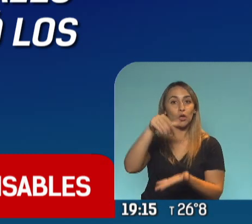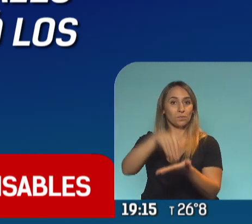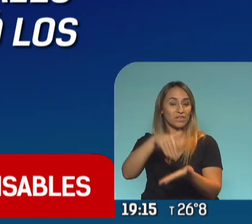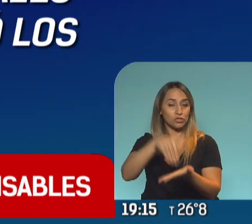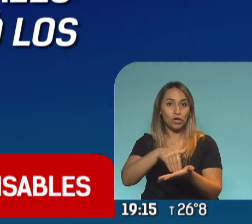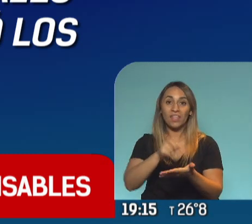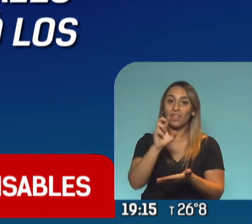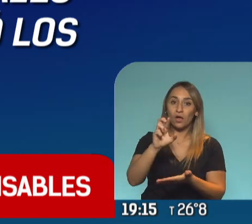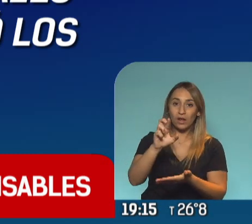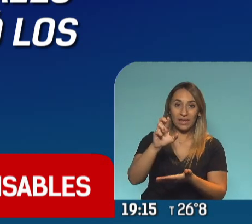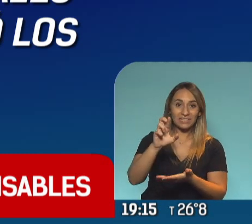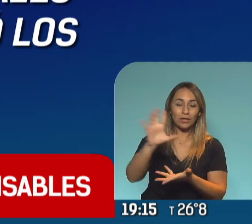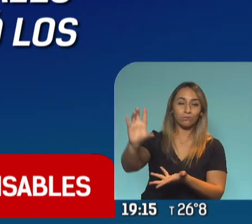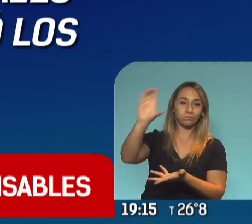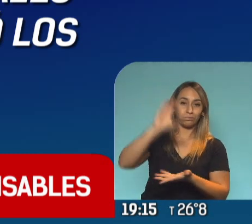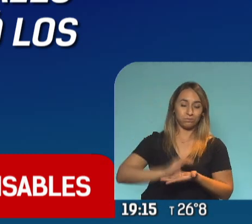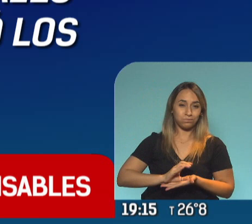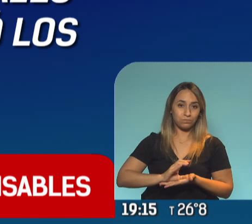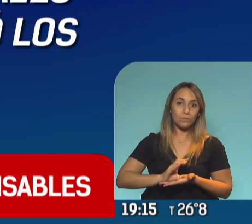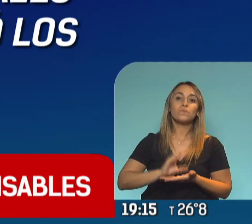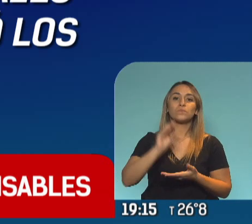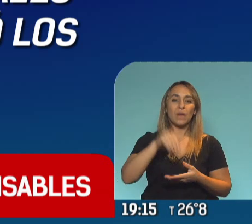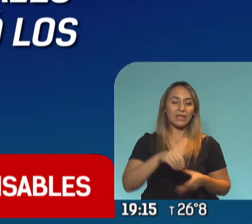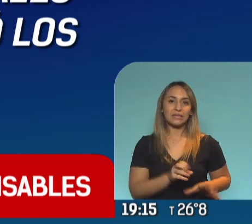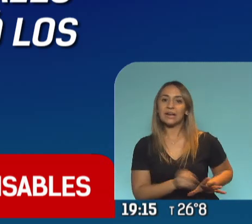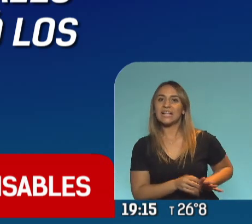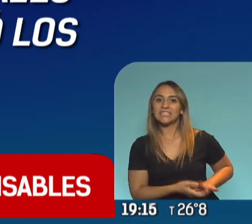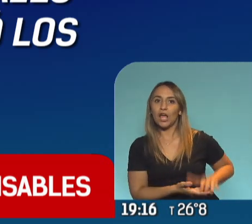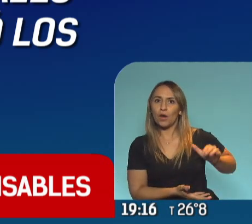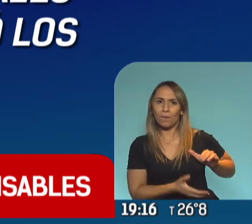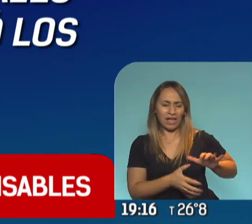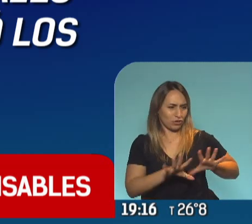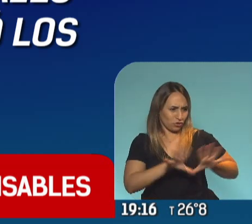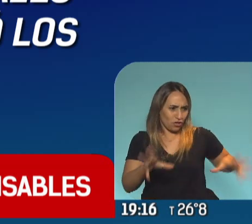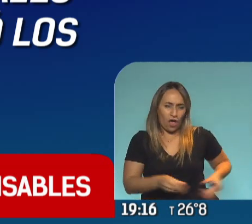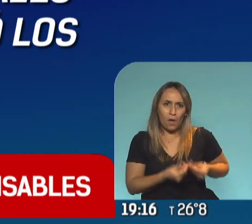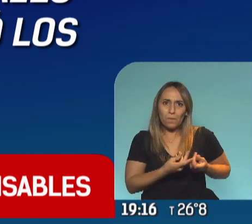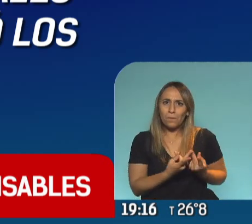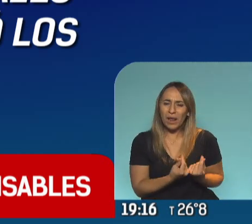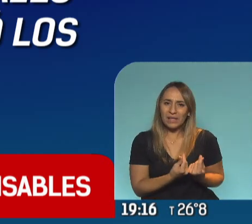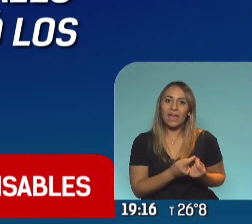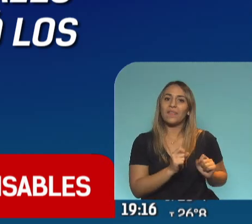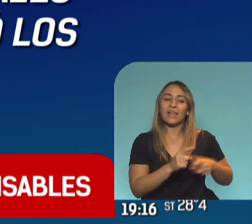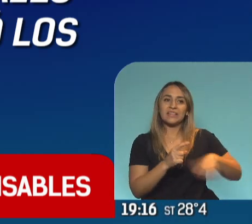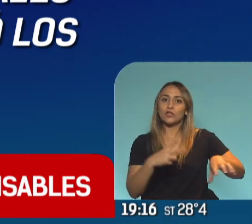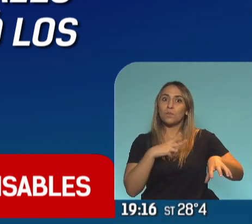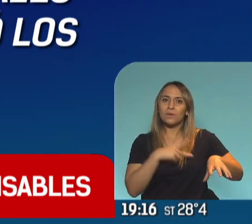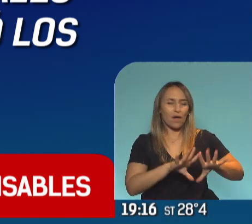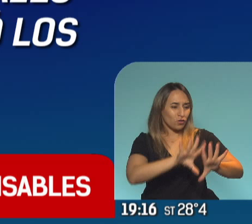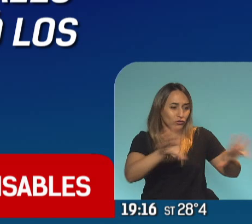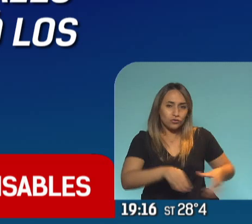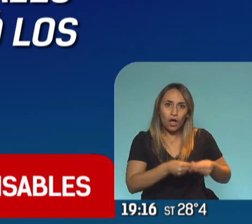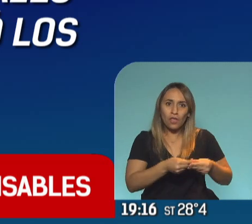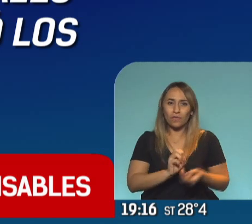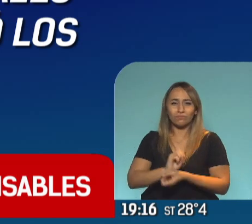millones de dólares. Estos fondos, junto a las reservas internacionales, abastecieron una fuga de capitales del sector privado que alcanzó